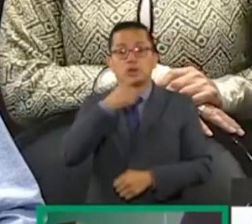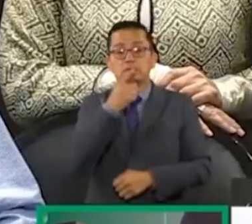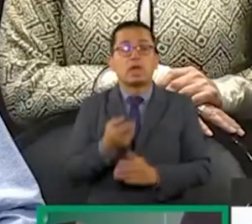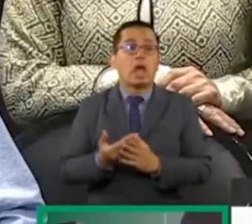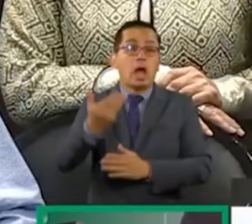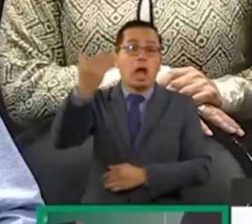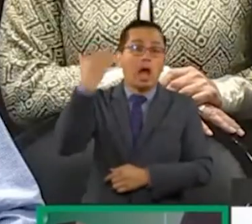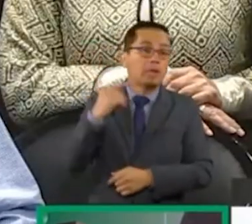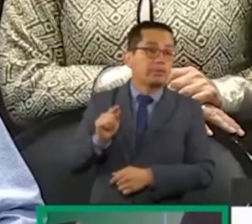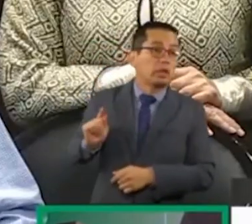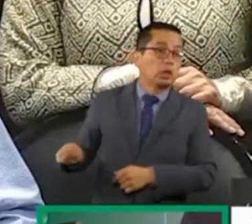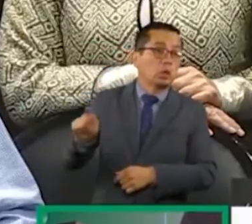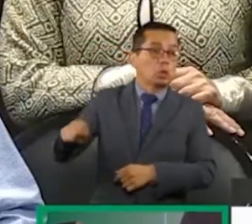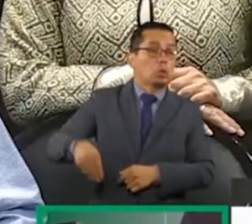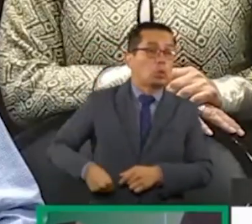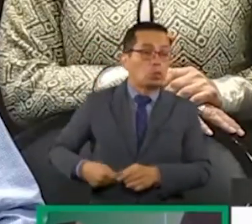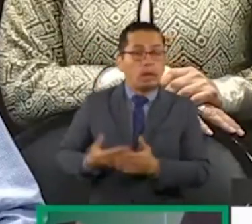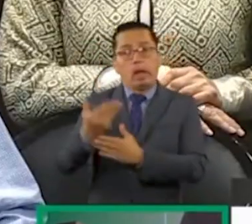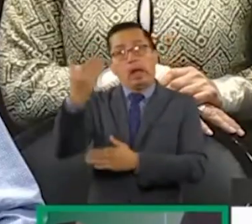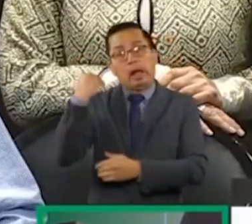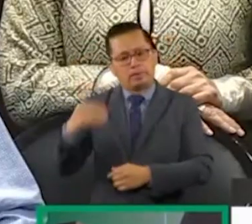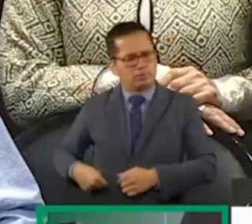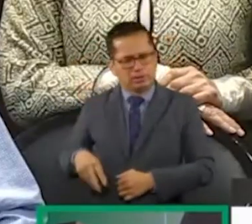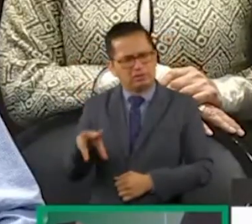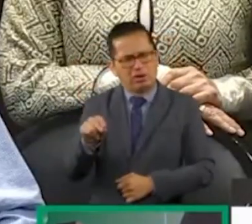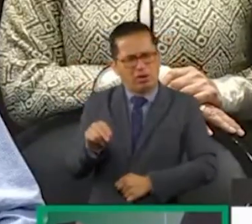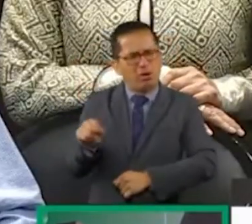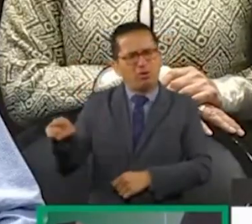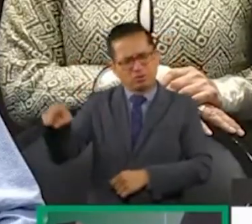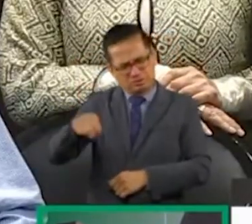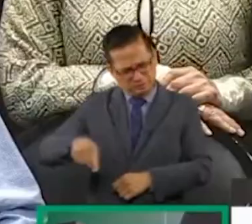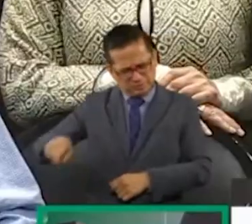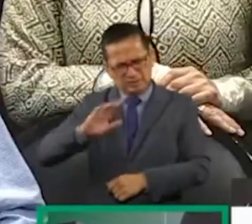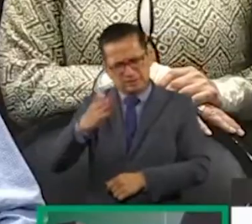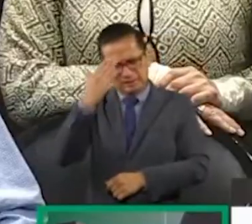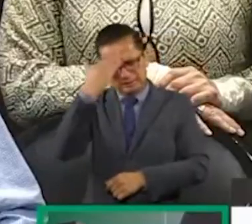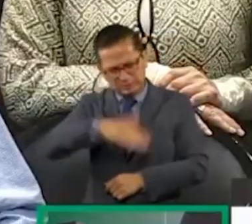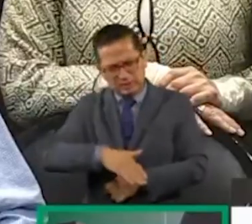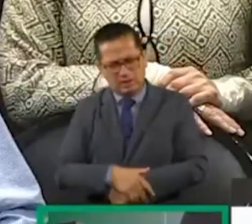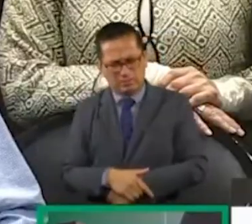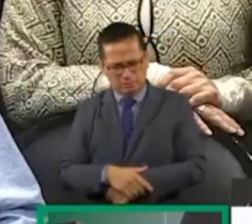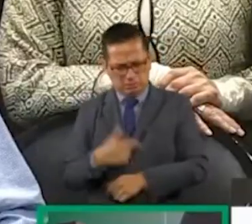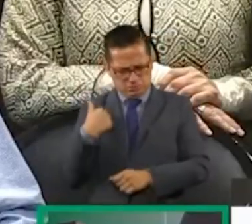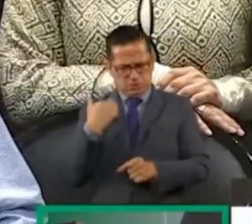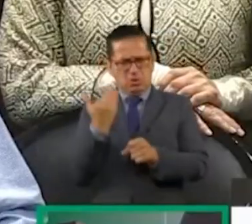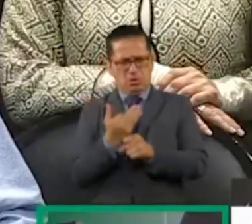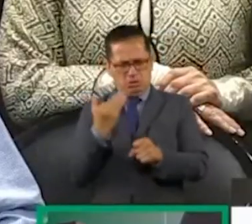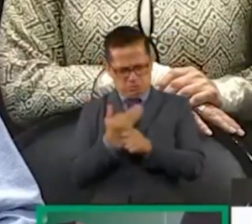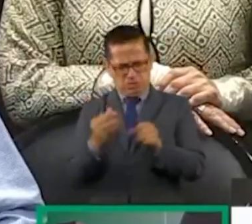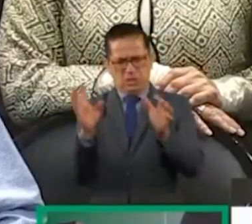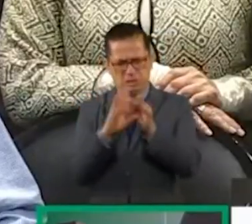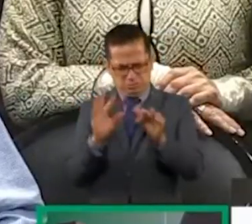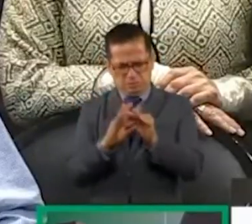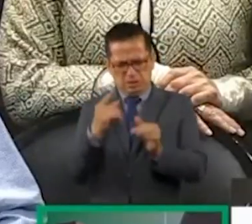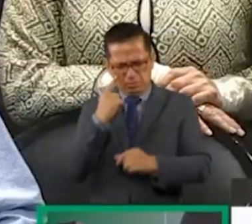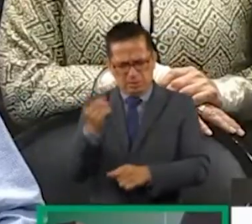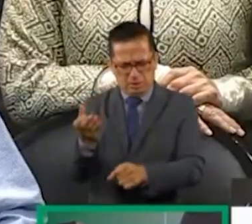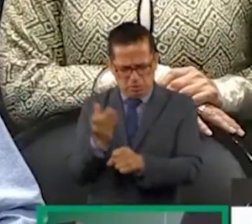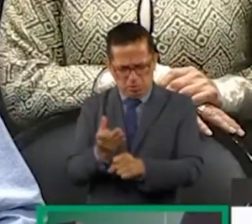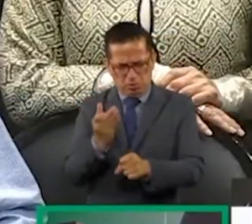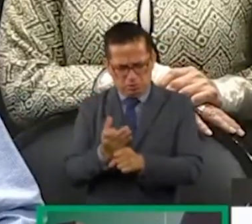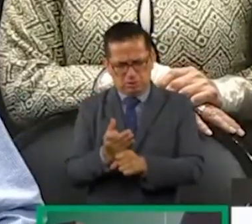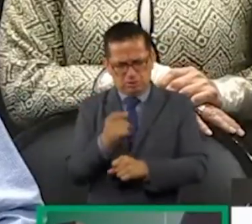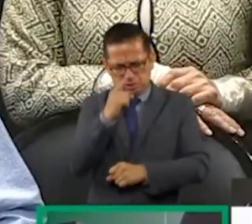pasado, ustedes mismos saben. Y si no lo saben, déjenme, se los digo, y ahorita mismo, cómo no,